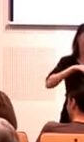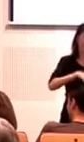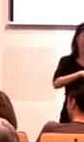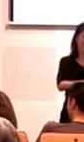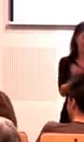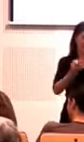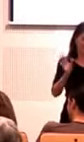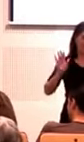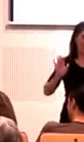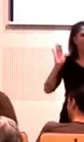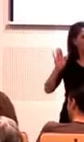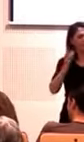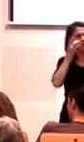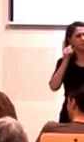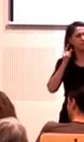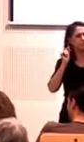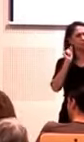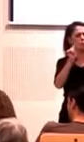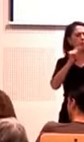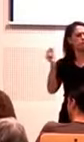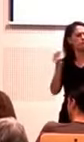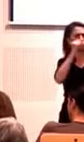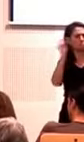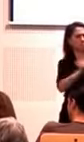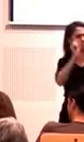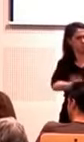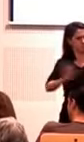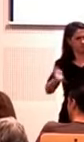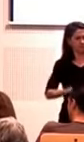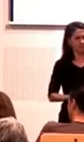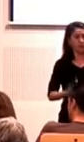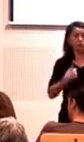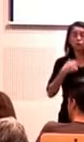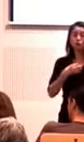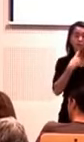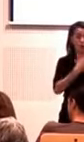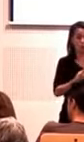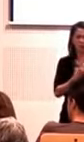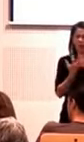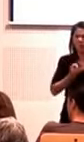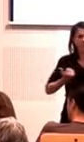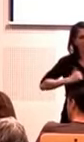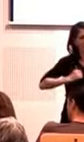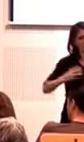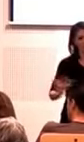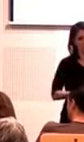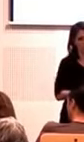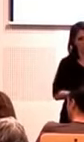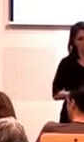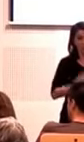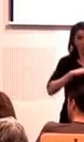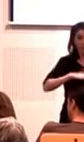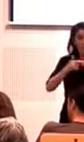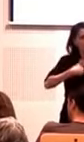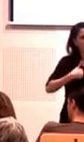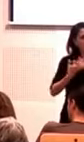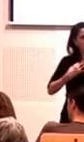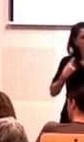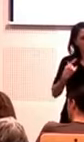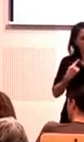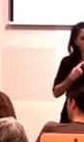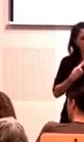es un aquí te pillo, aquí te mato. Y además yo siempre digo que hay que aprovecharlo todo. Para mí tiene que ser tan sexy que me